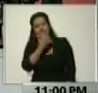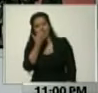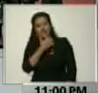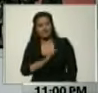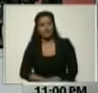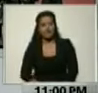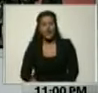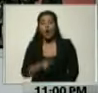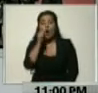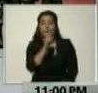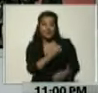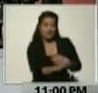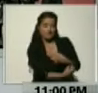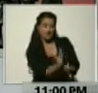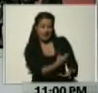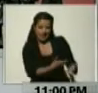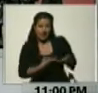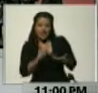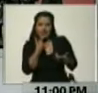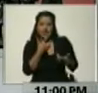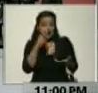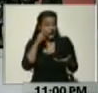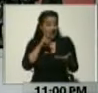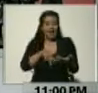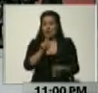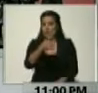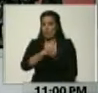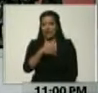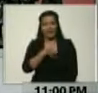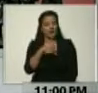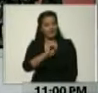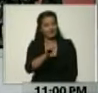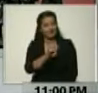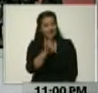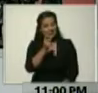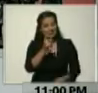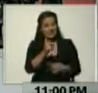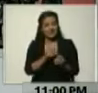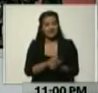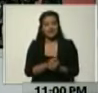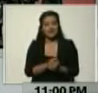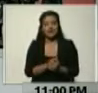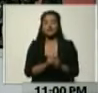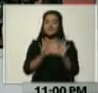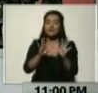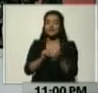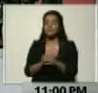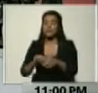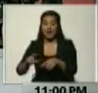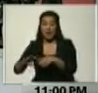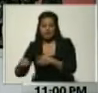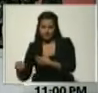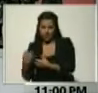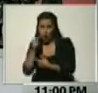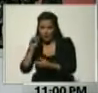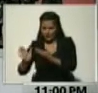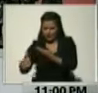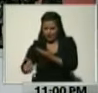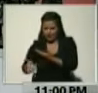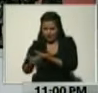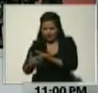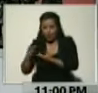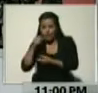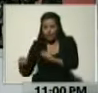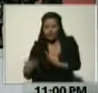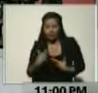Un patriota cooperante me mandó un mensaje, pero no lo puedo decir aquí. Déjame el padecimiento. Patriota Mundo nos informa. Alfredo Romero, director del Foro